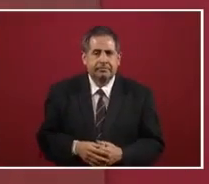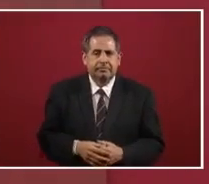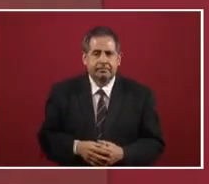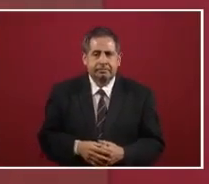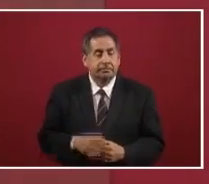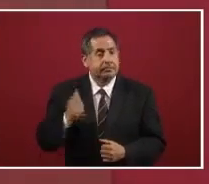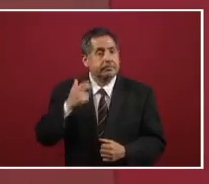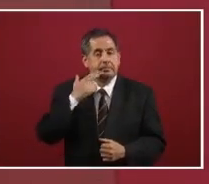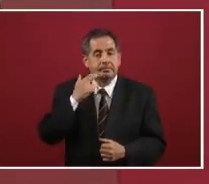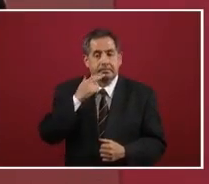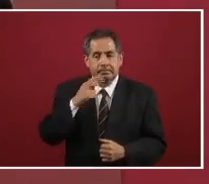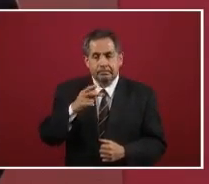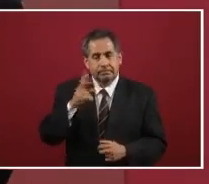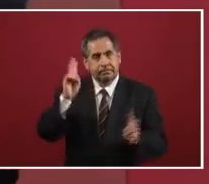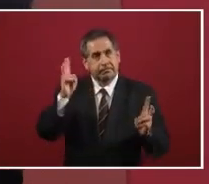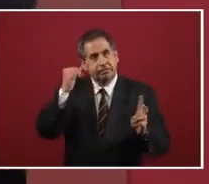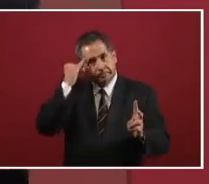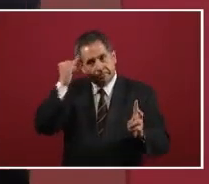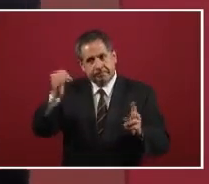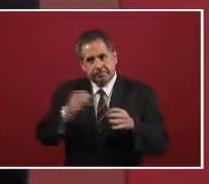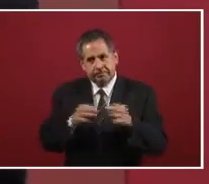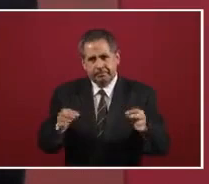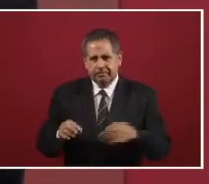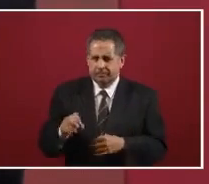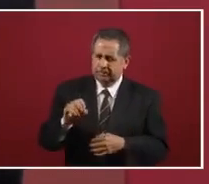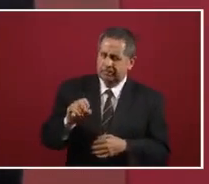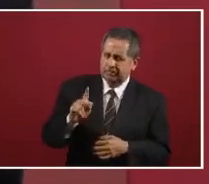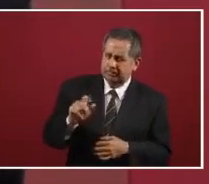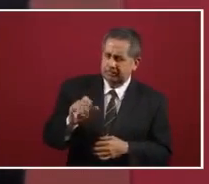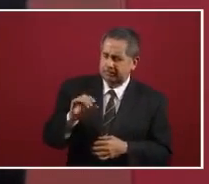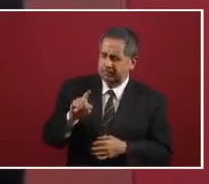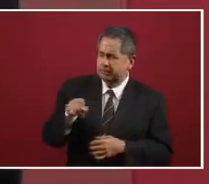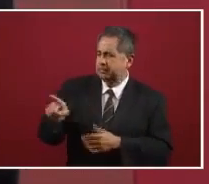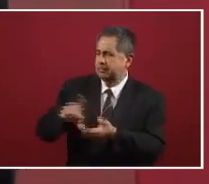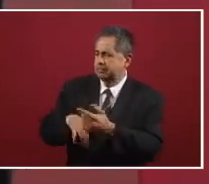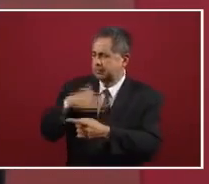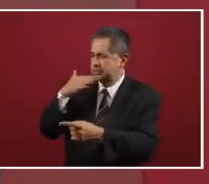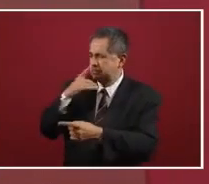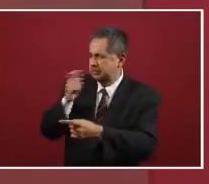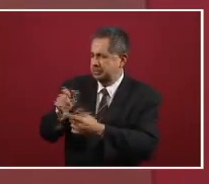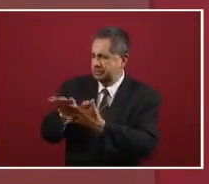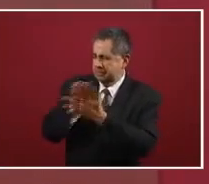se usó el eufemismo de opacidad.